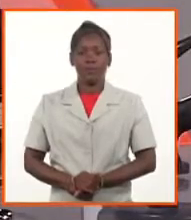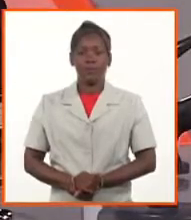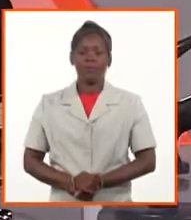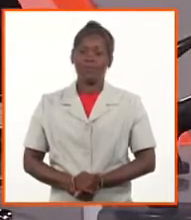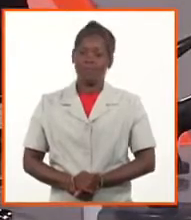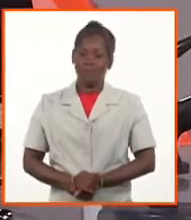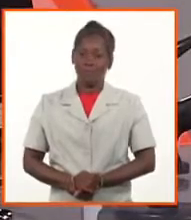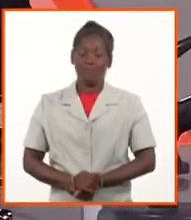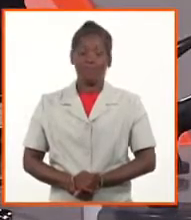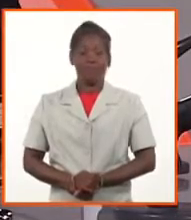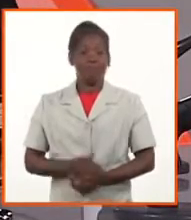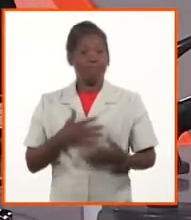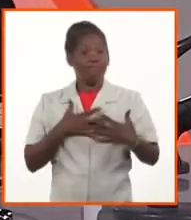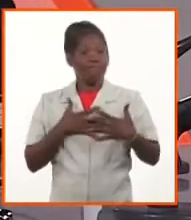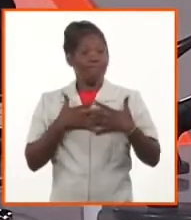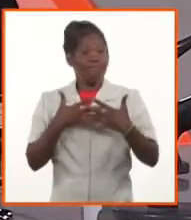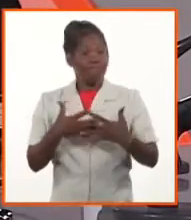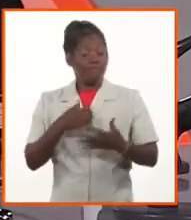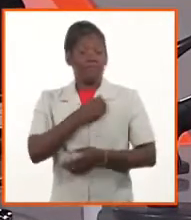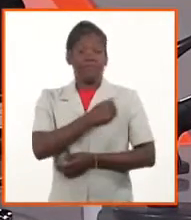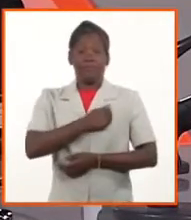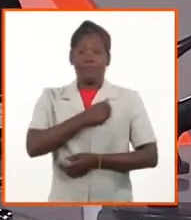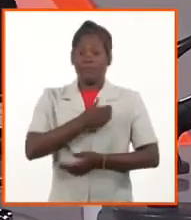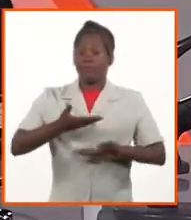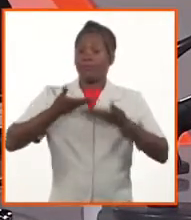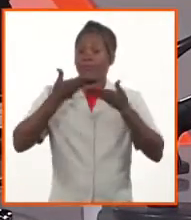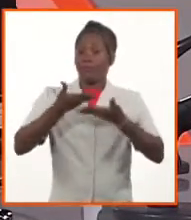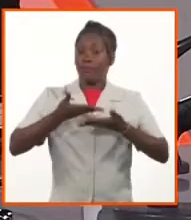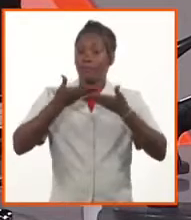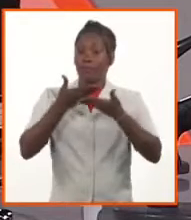Bueno, inspiraciones tremendas para el trabajo